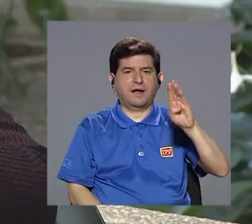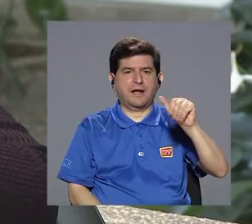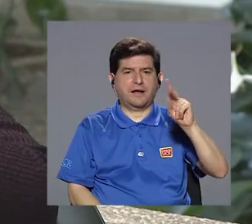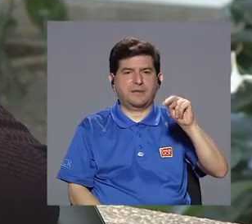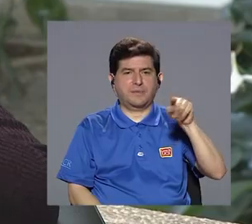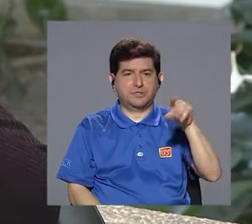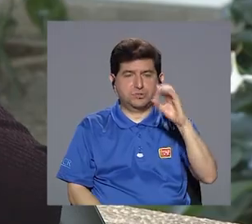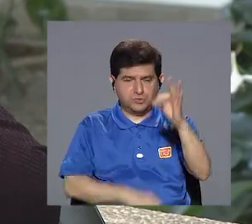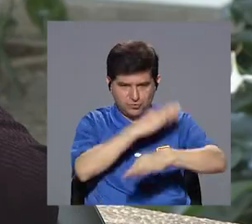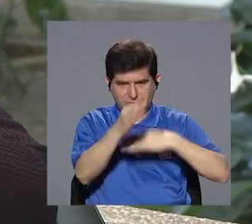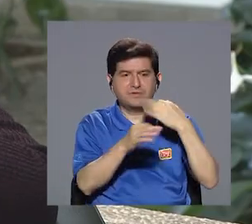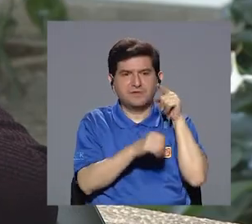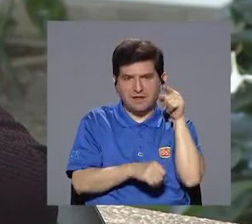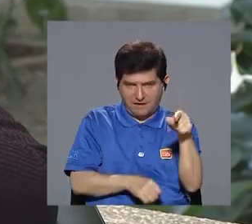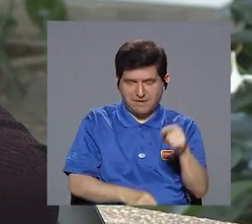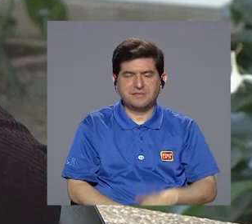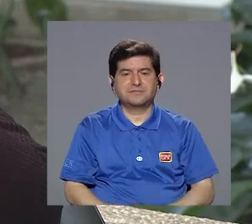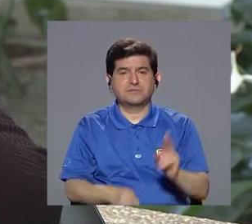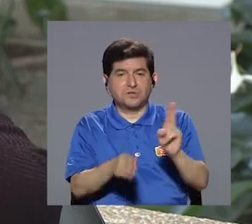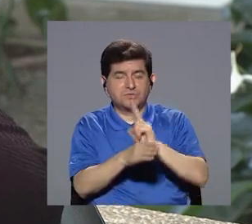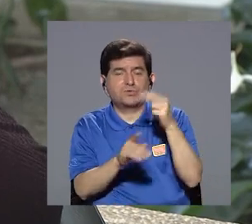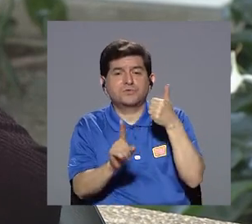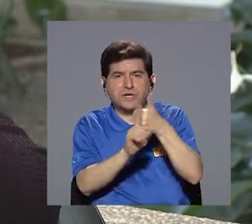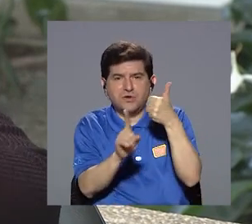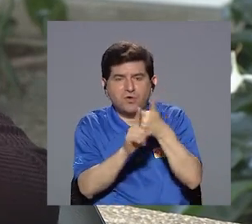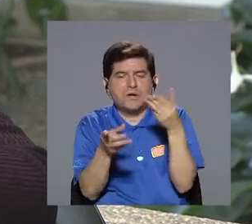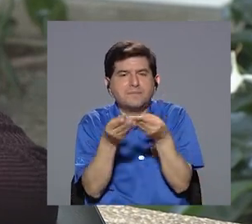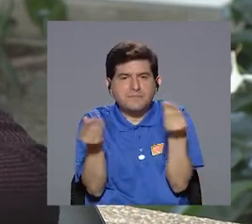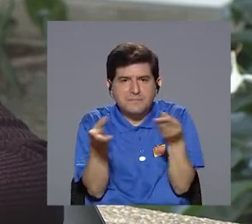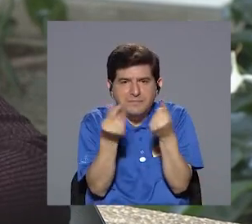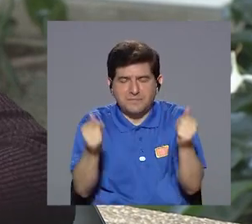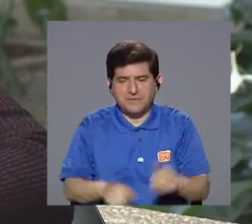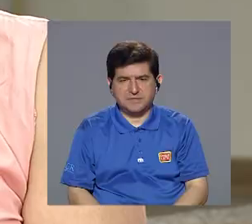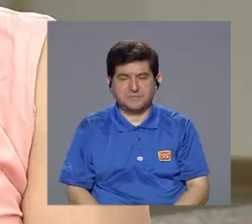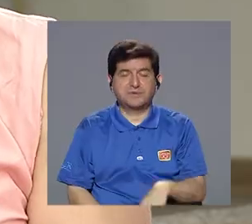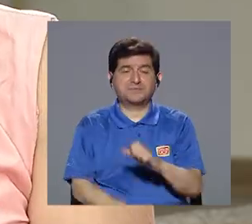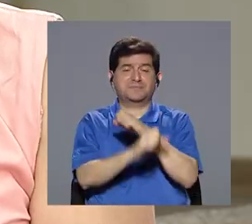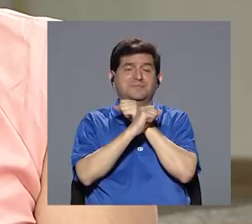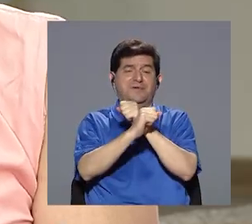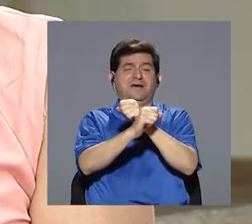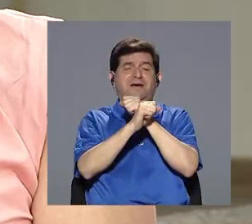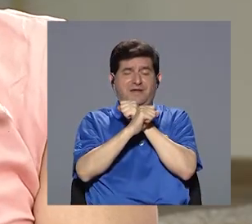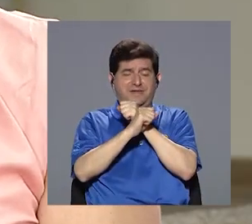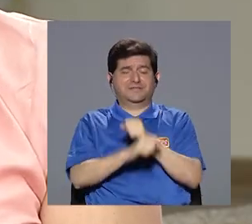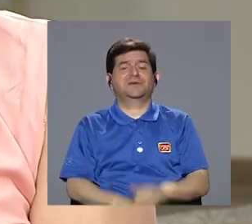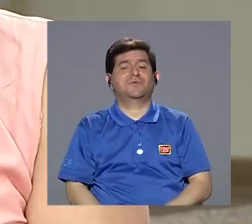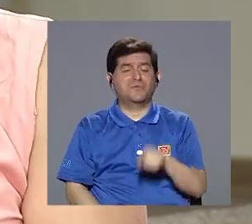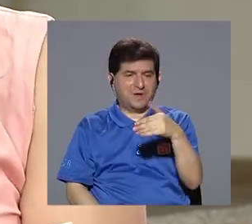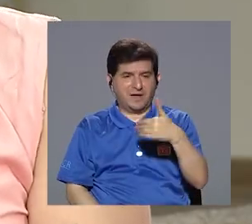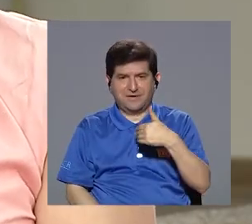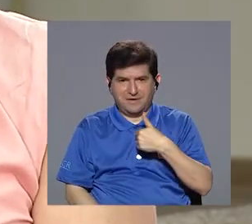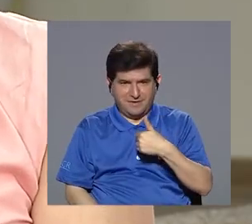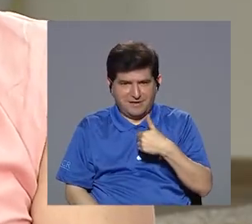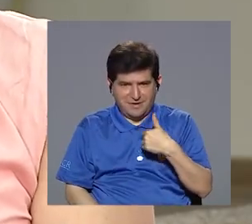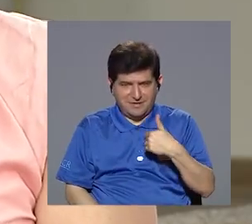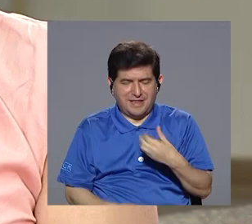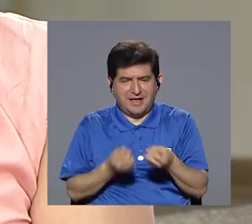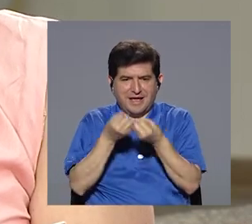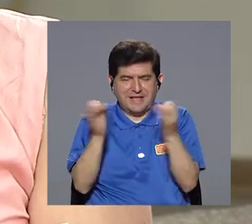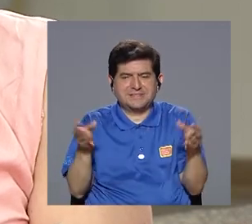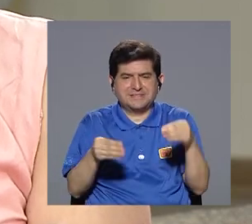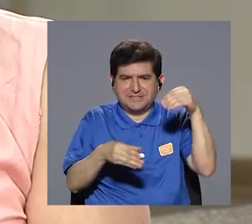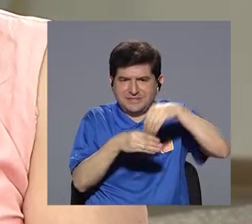germinales, entonces lo que utilizan es lo que ellos mismos pueden producir también. Porque así se aseguran que está se aseguran totalmente sano, totalmente